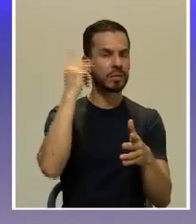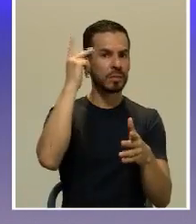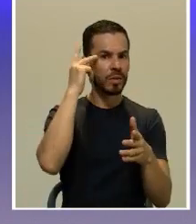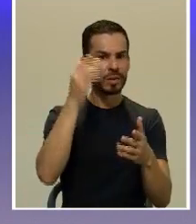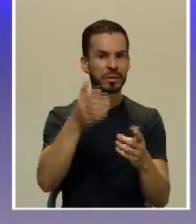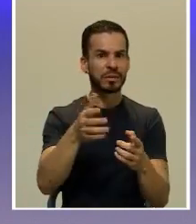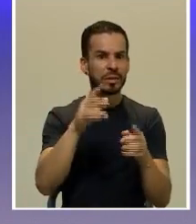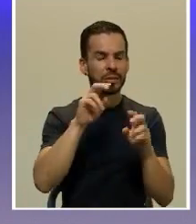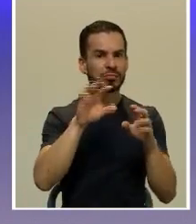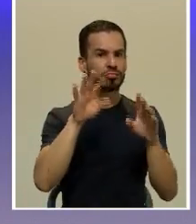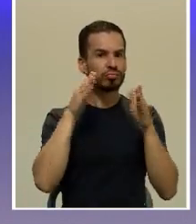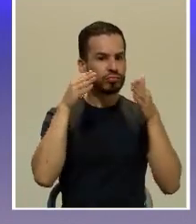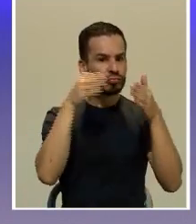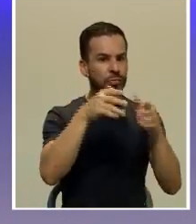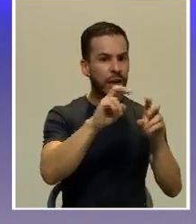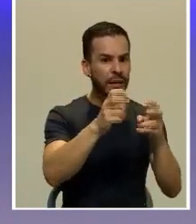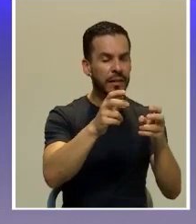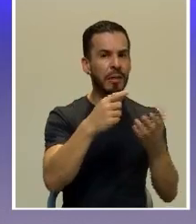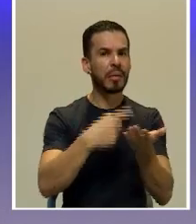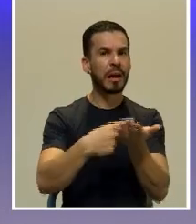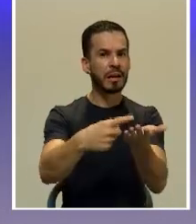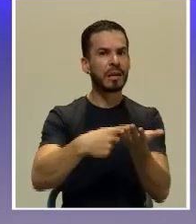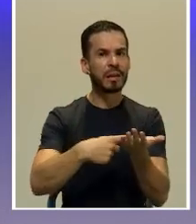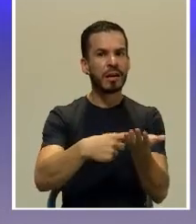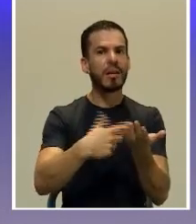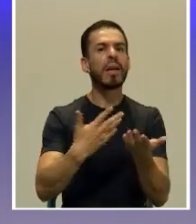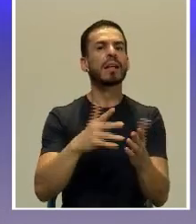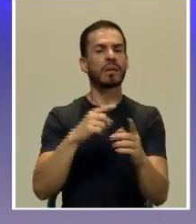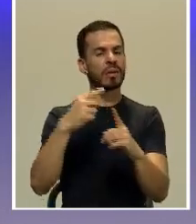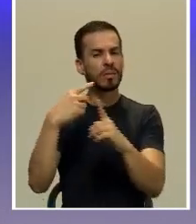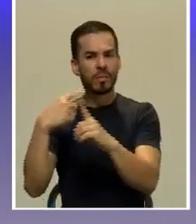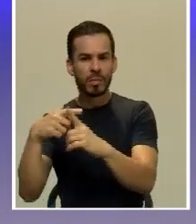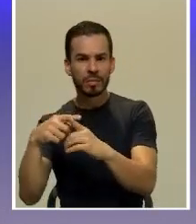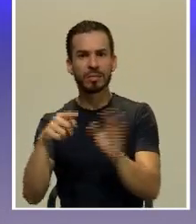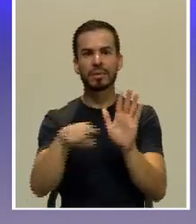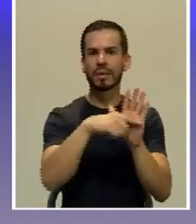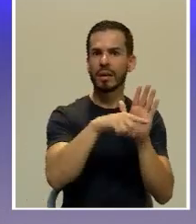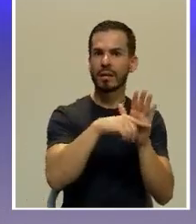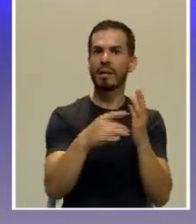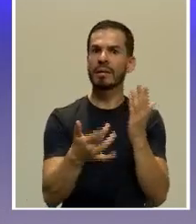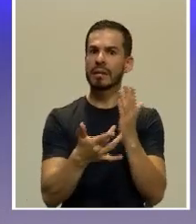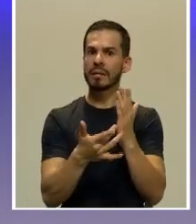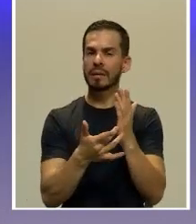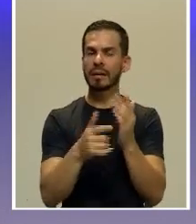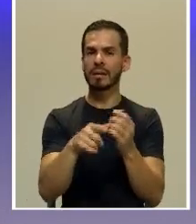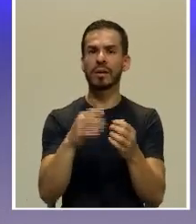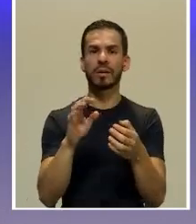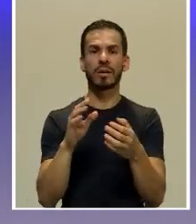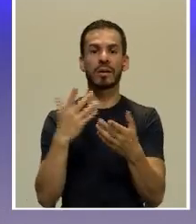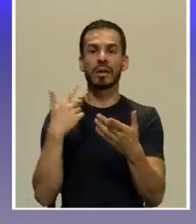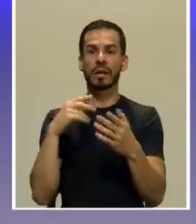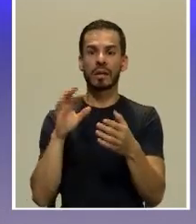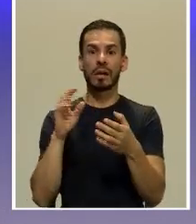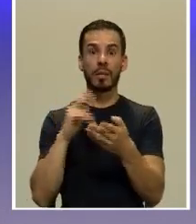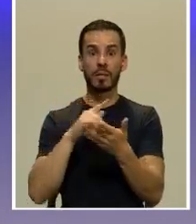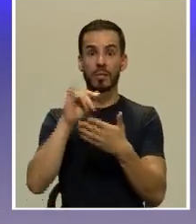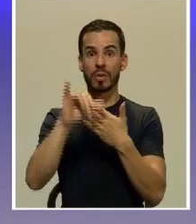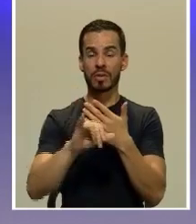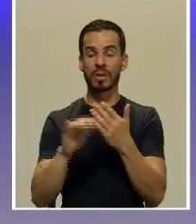el tema y el debate sobre los pros y contras técnicos del proyecto que uniría